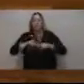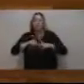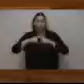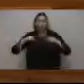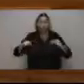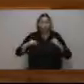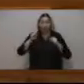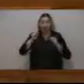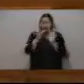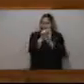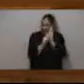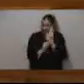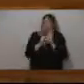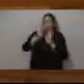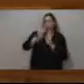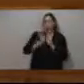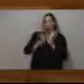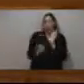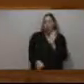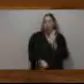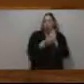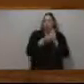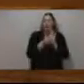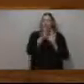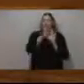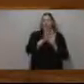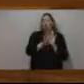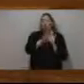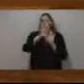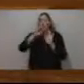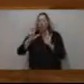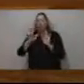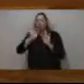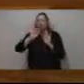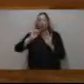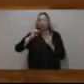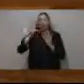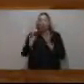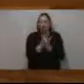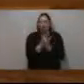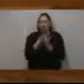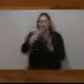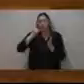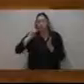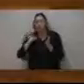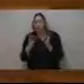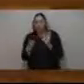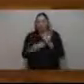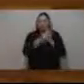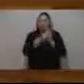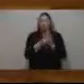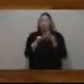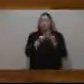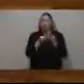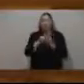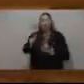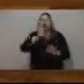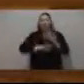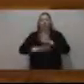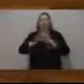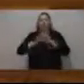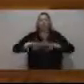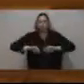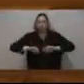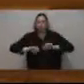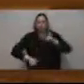introdujo un artículo 45 bis en el decreto legislativo relativo del 2004 a materia de ordenación del territorio y